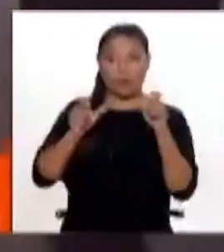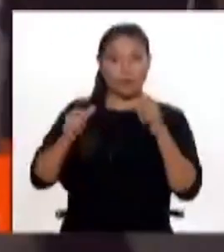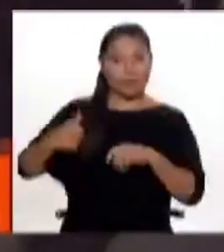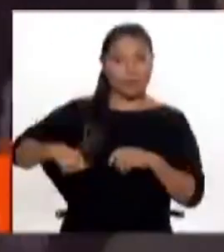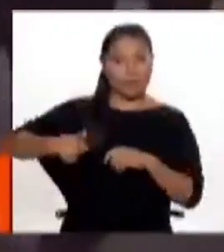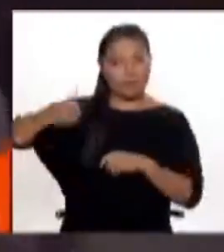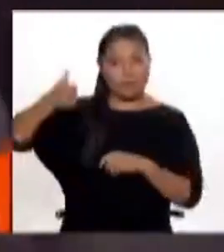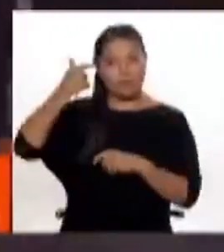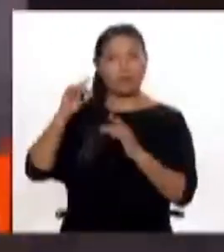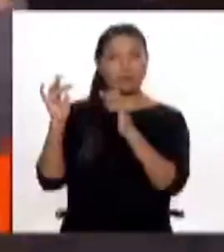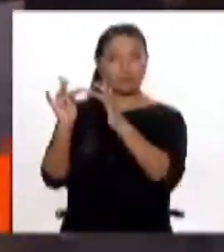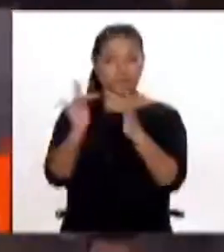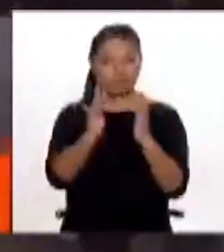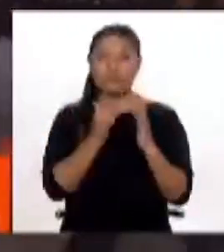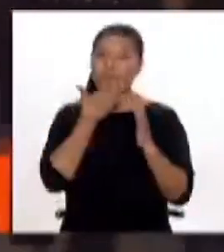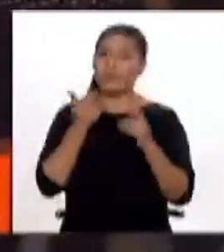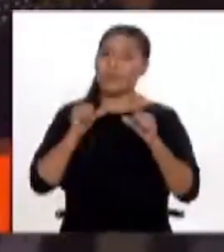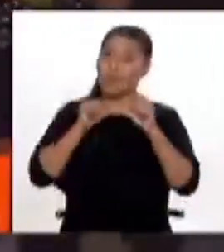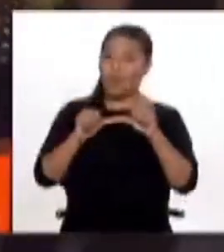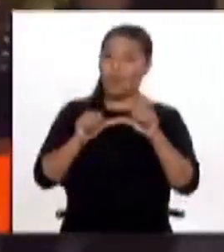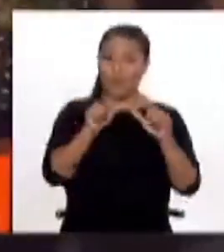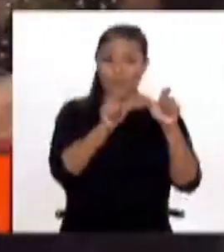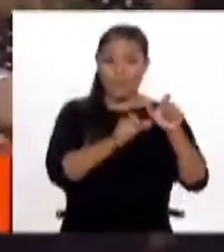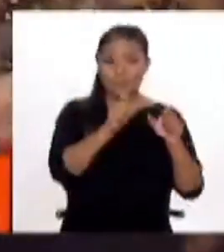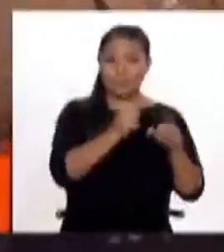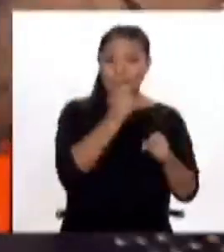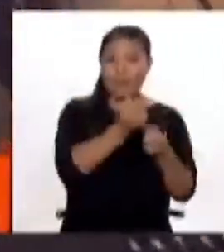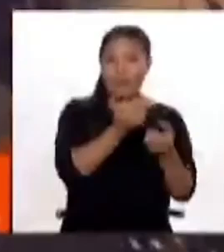coordinen para que se pueda realizar la reubicación y para